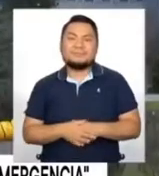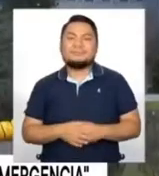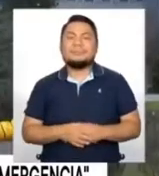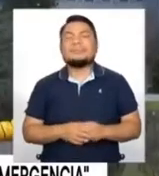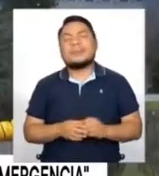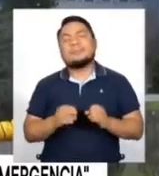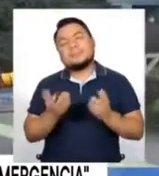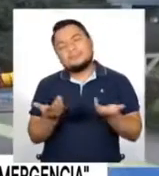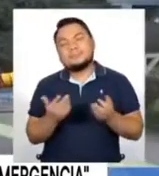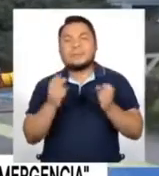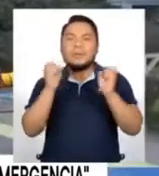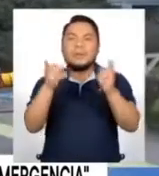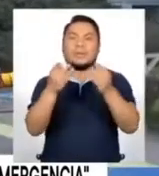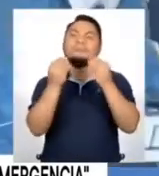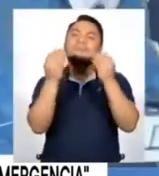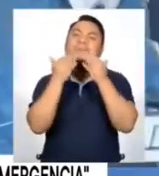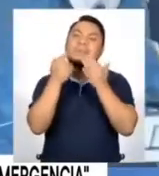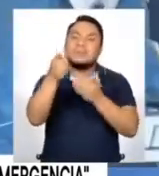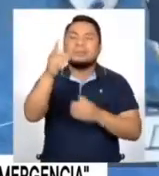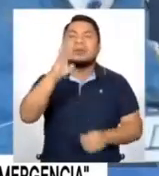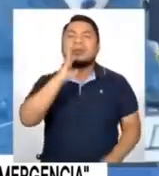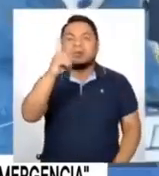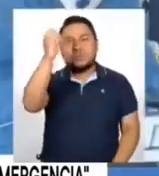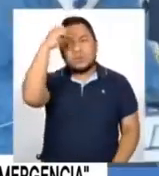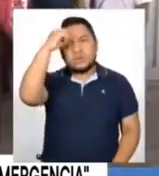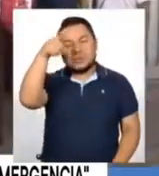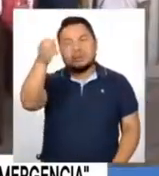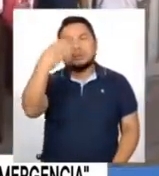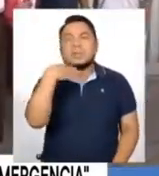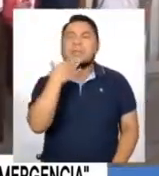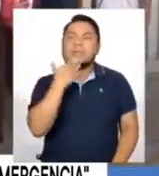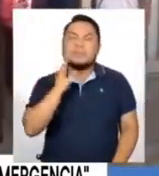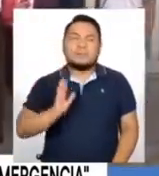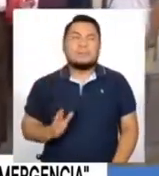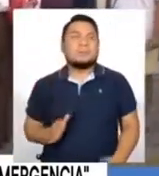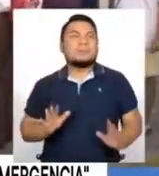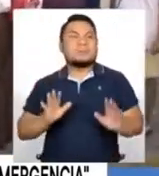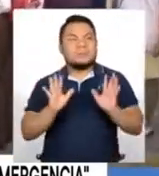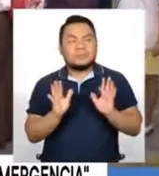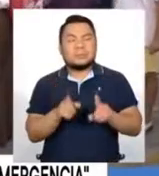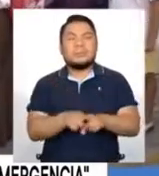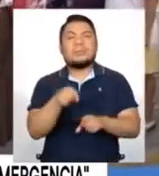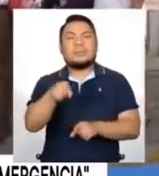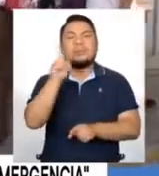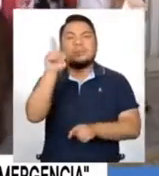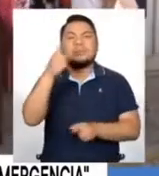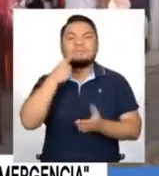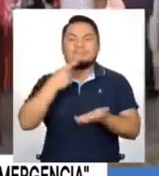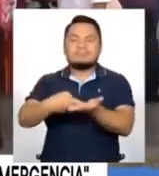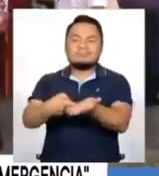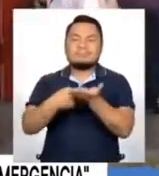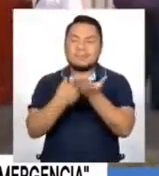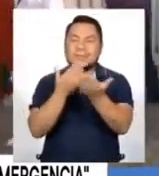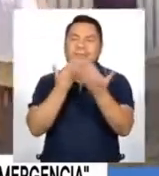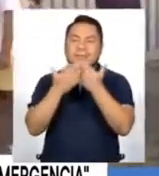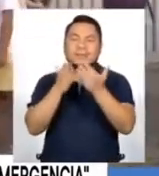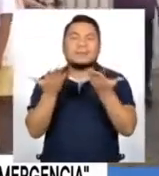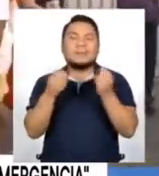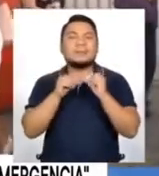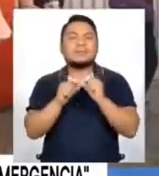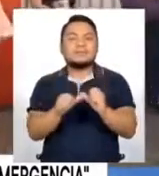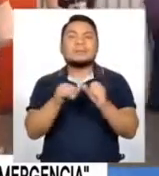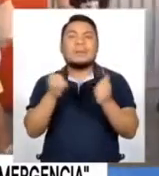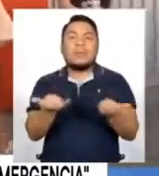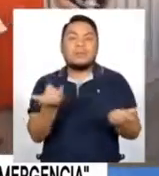Bien, muchísimas gracias, señor Camacho, por darnos su punto de vista. Y bueno, definitivamente este es un debate que va a tener que